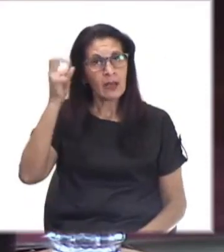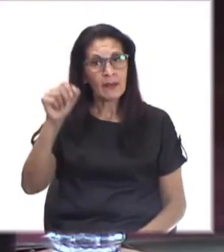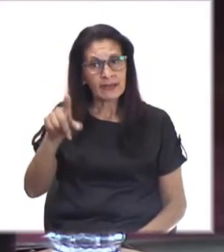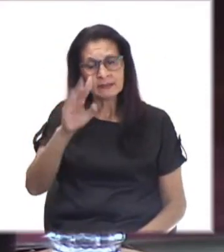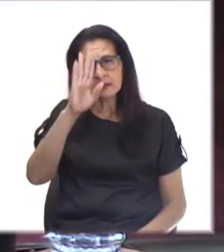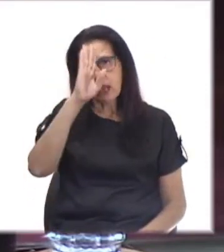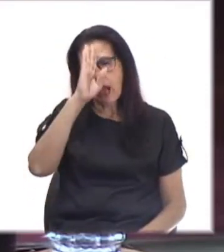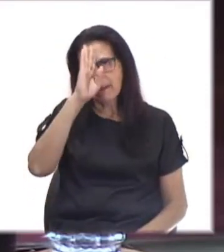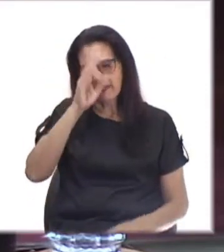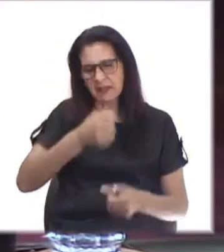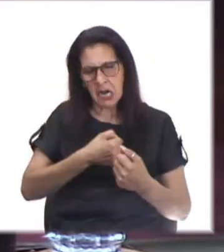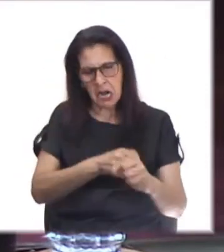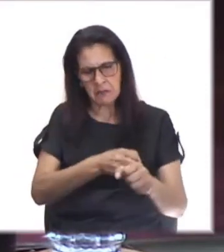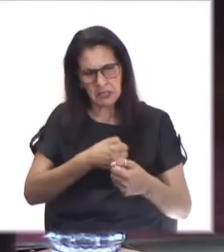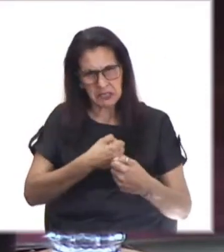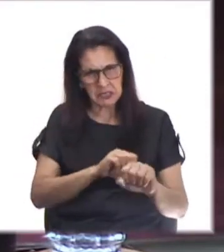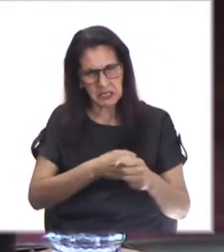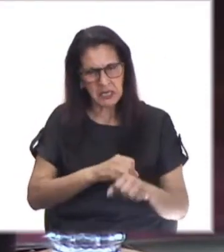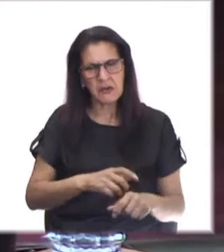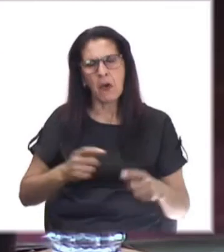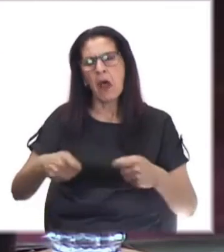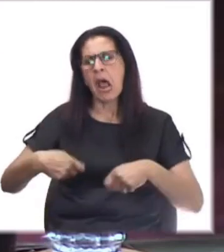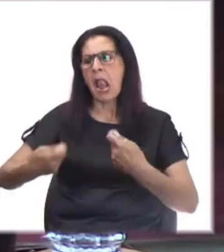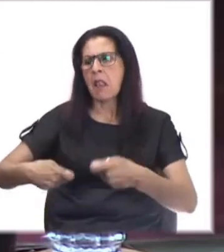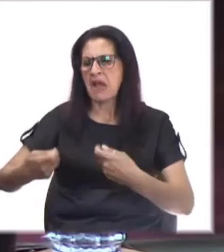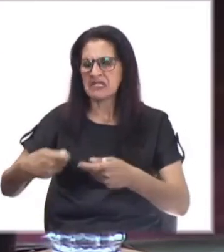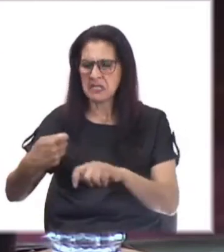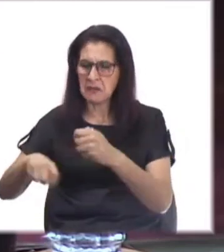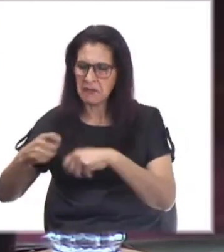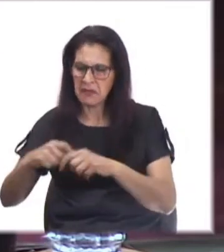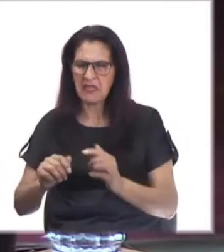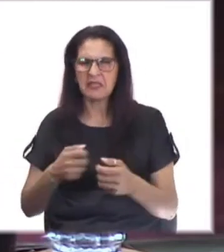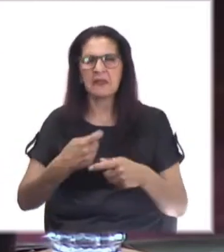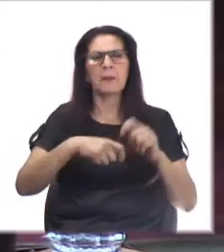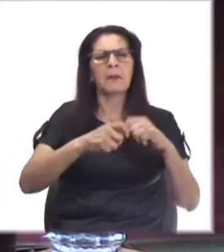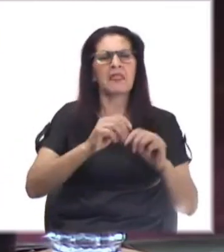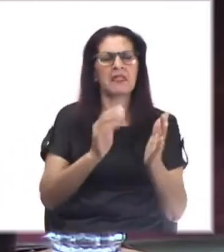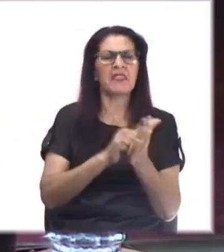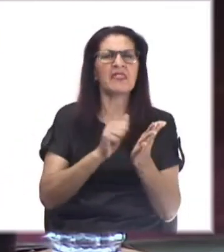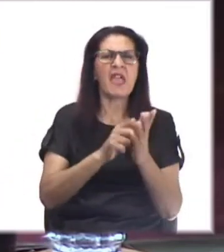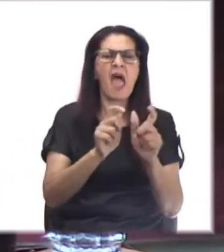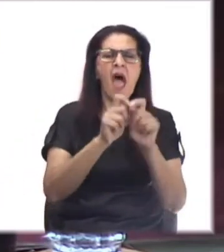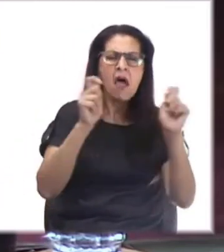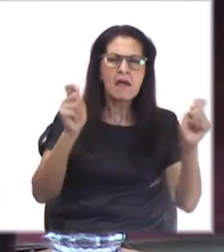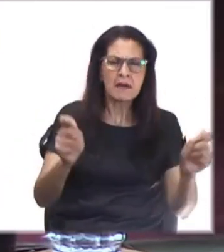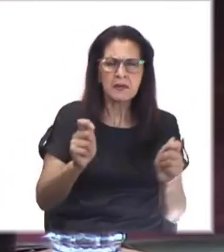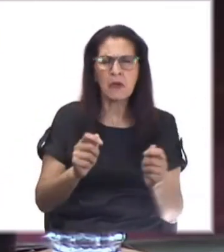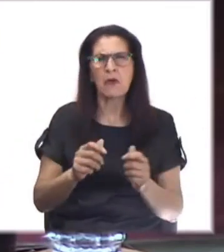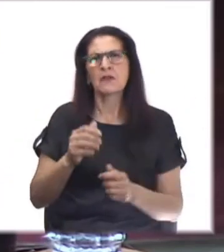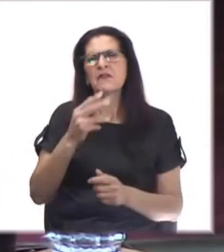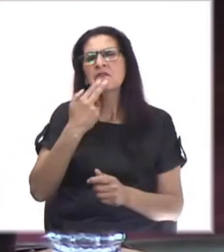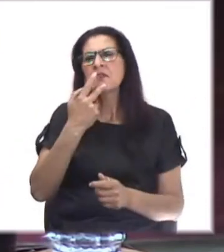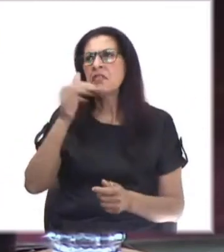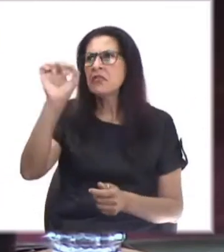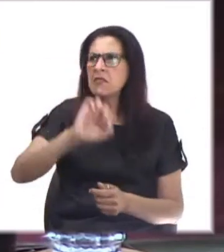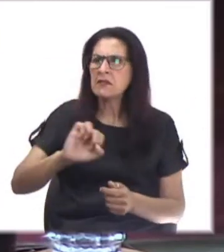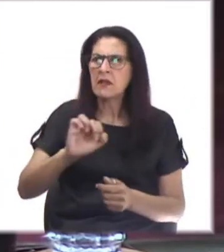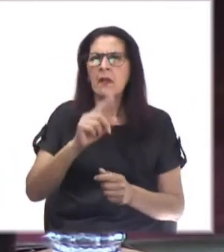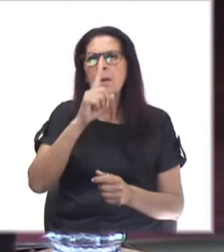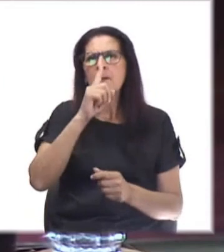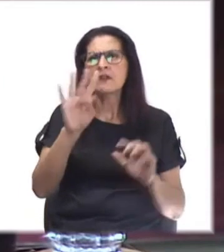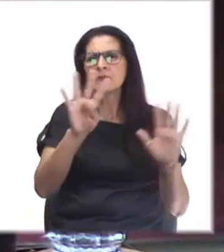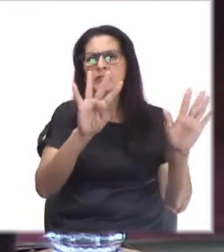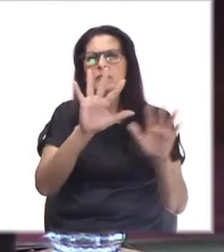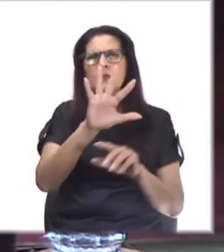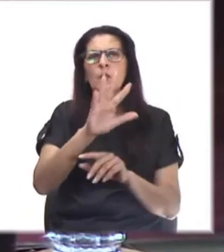de carpintero, empleado de almacén, vendedor de diarios, vidriero, y en 1959 ingresó